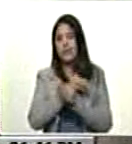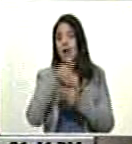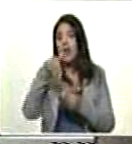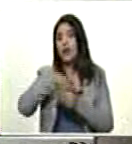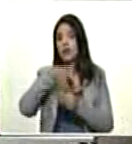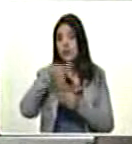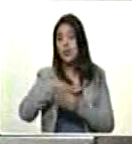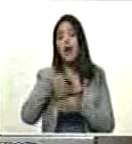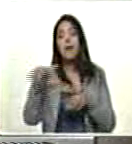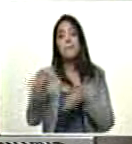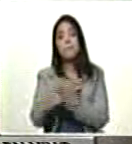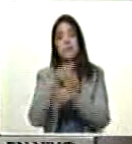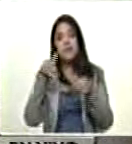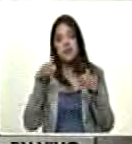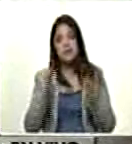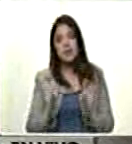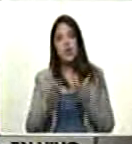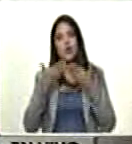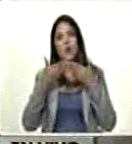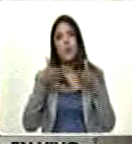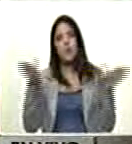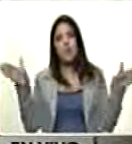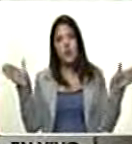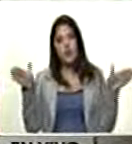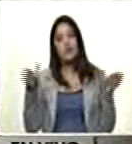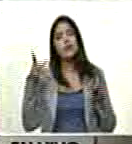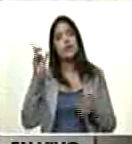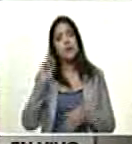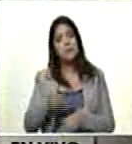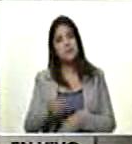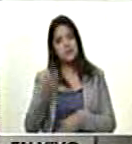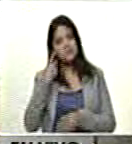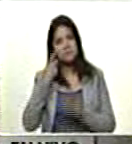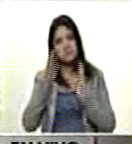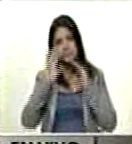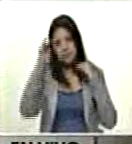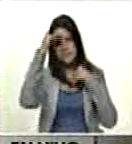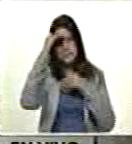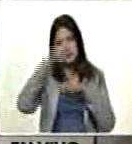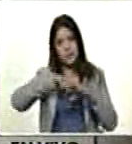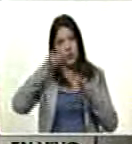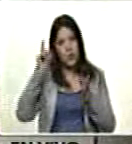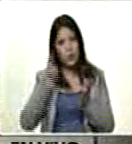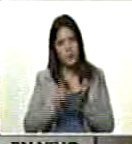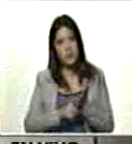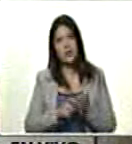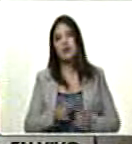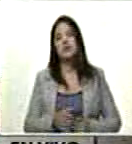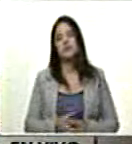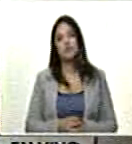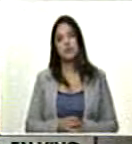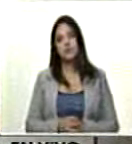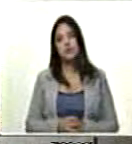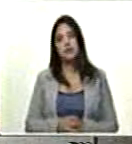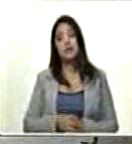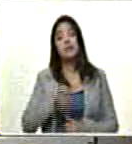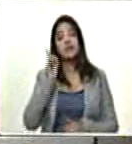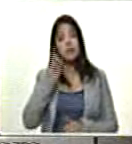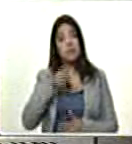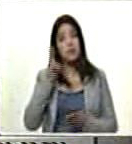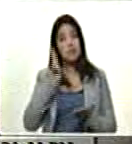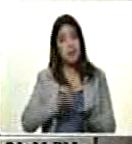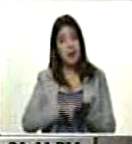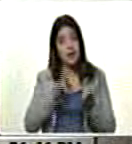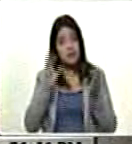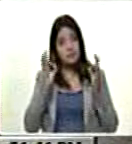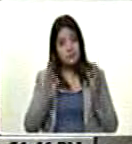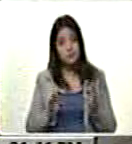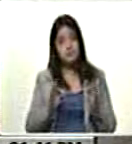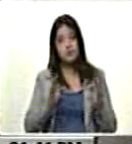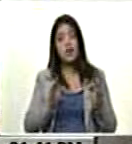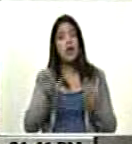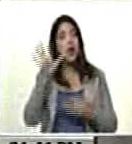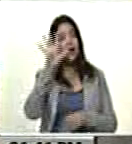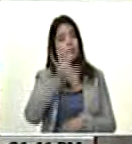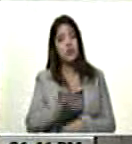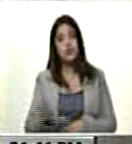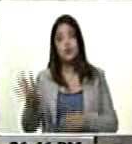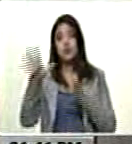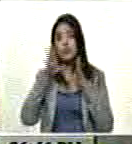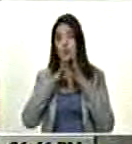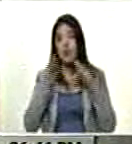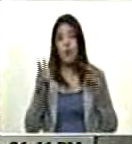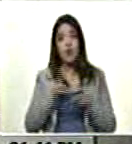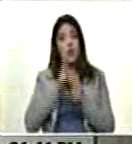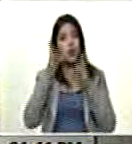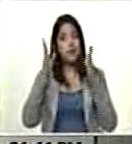el Ministerio Público lo va a abordar. Y además, para garantizarle a todos los